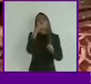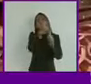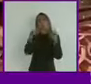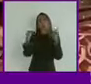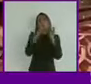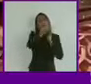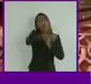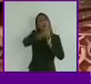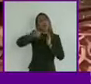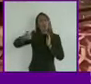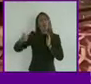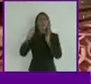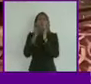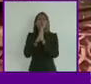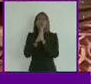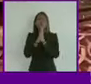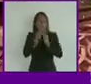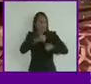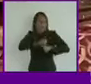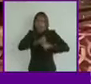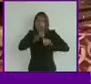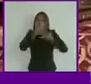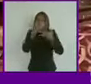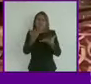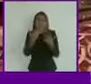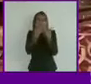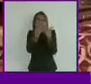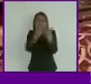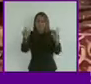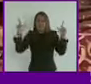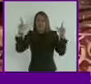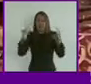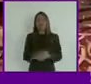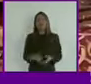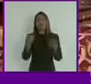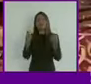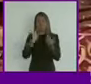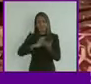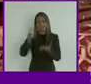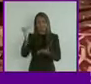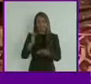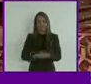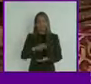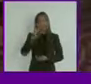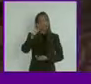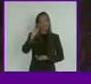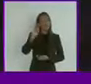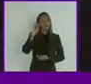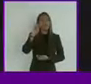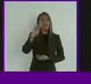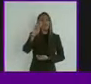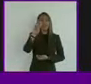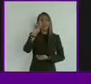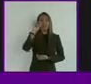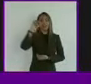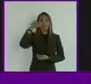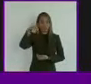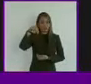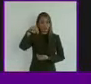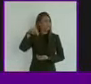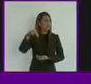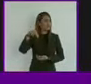medio para que digan de verdad lo que quieren decir. Muchas gracias. Irvin, vas, y a ver si